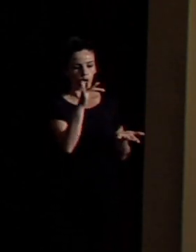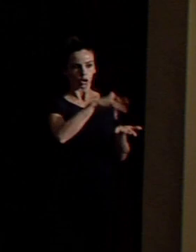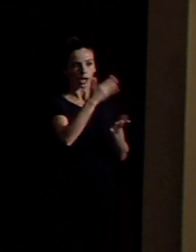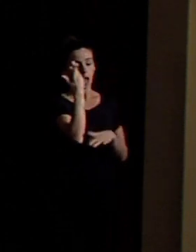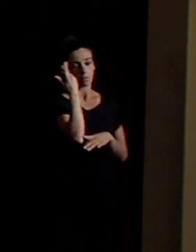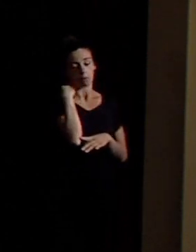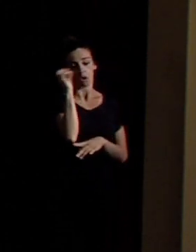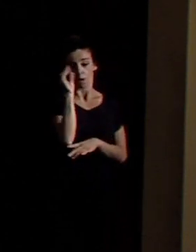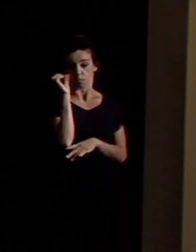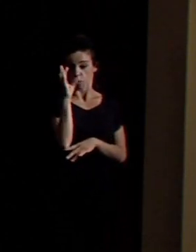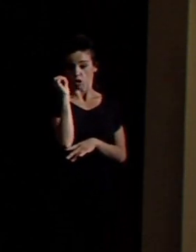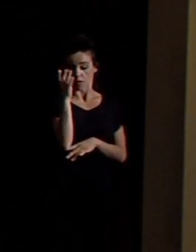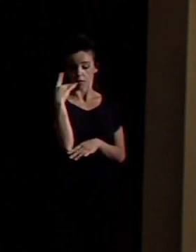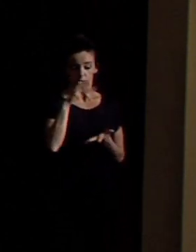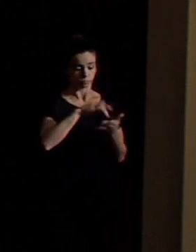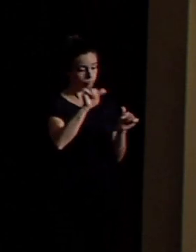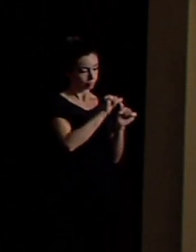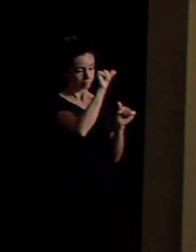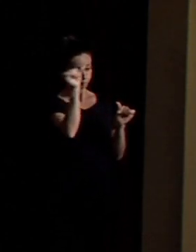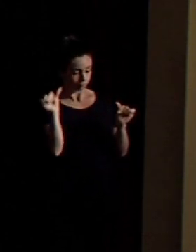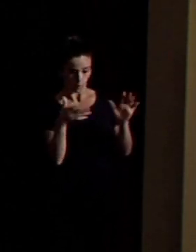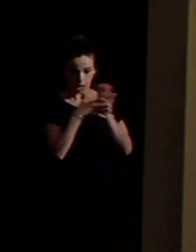ponencias que vamos a tener en el día de hoy,